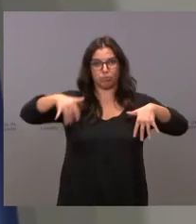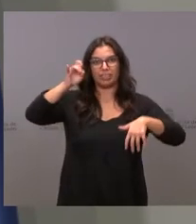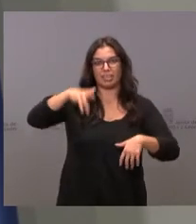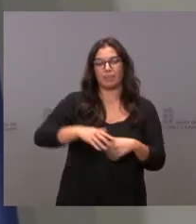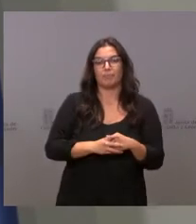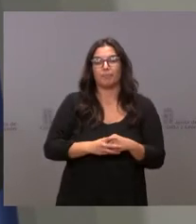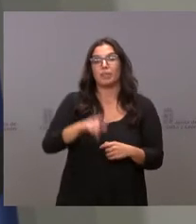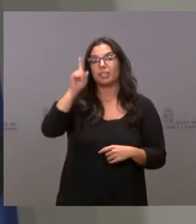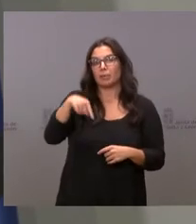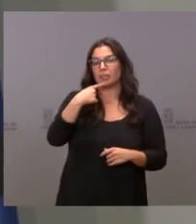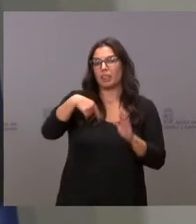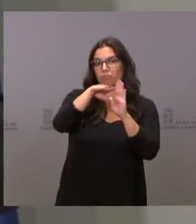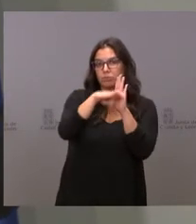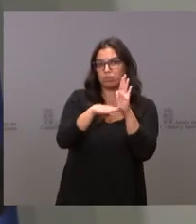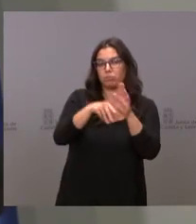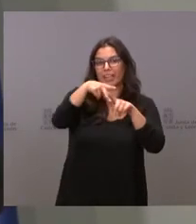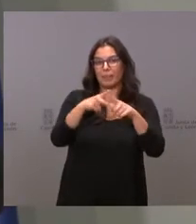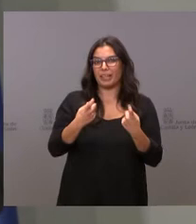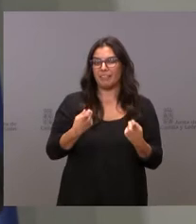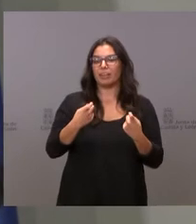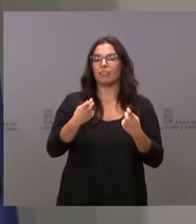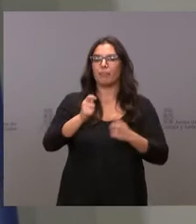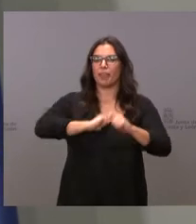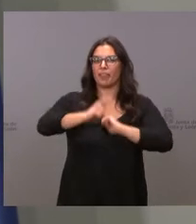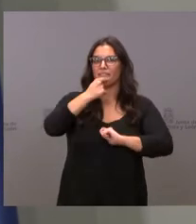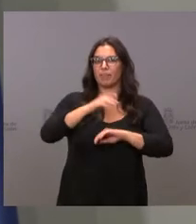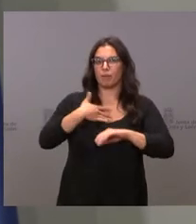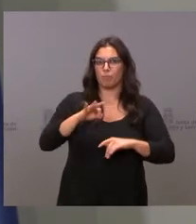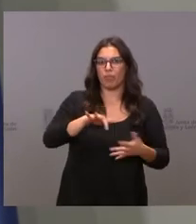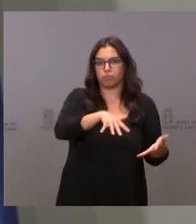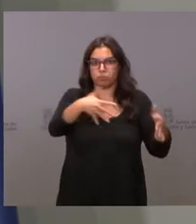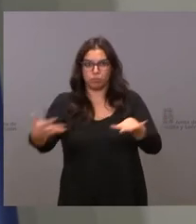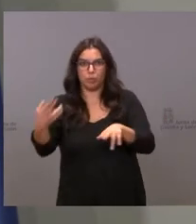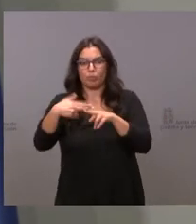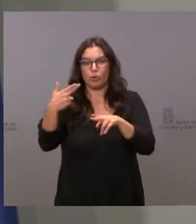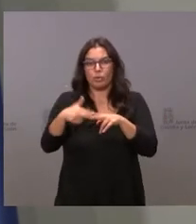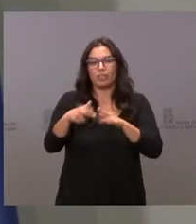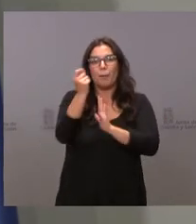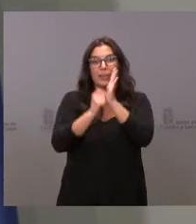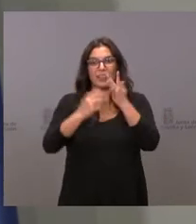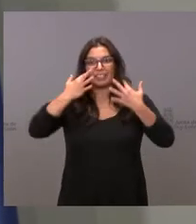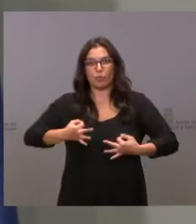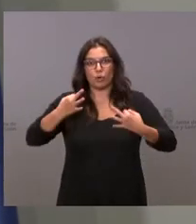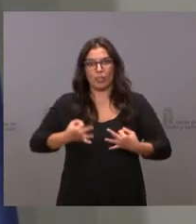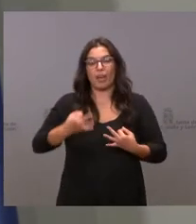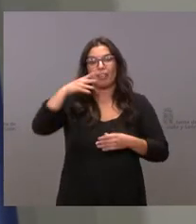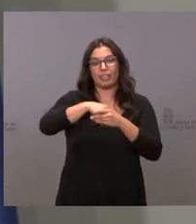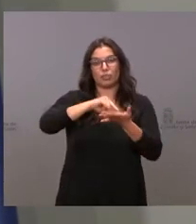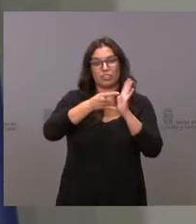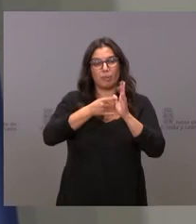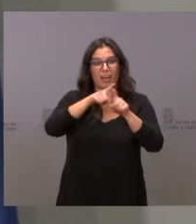cuáles son los instrumentos necesarios que van a permitir el desarrollo de la política y la implementación de medidas de seguridad en los sistemas de